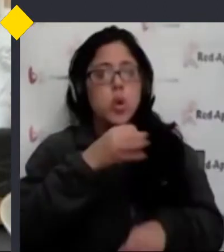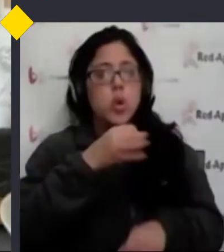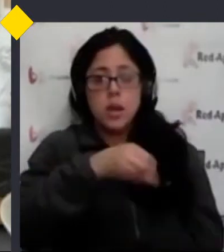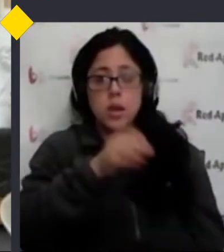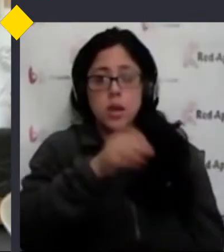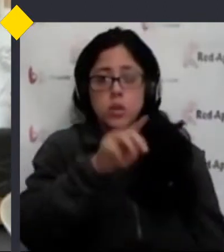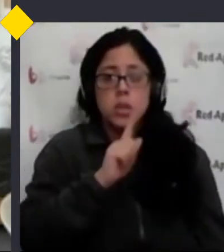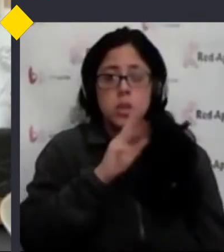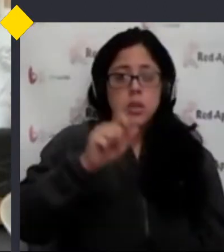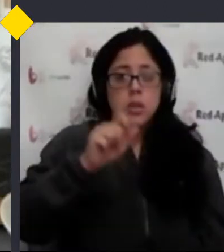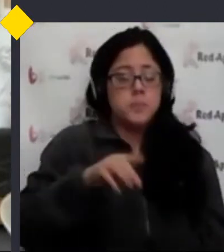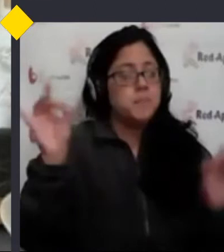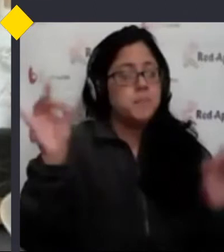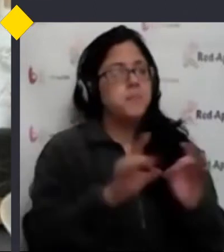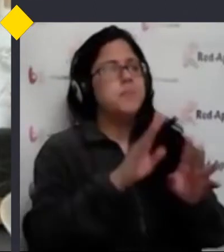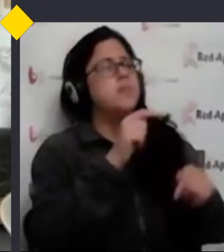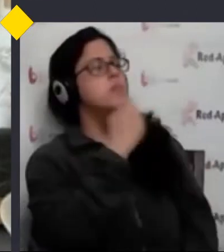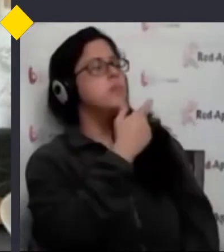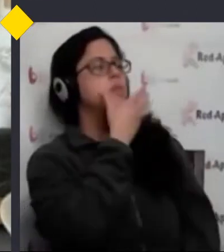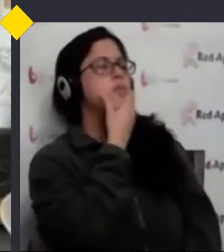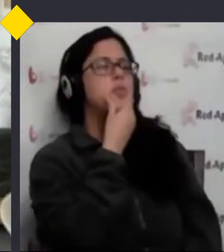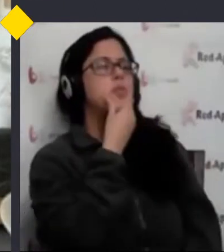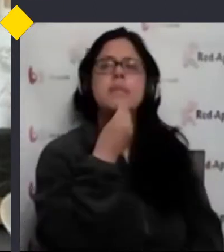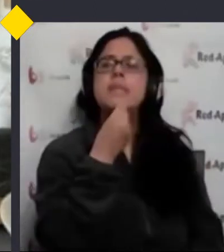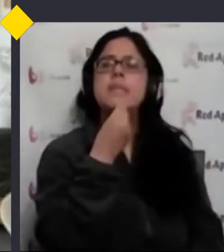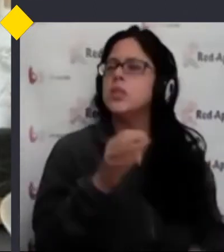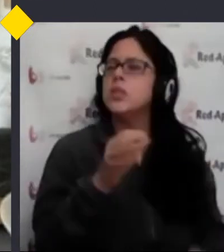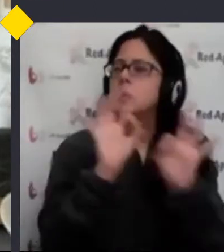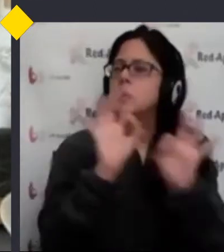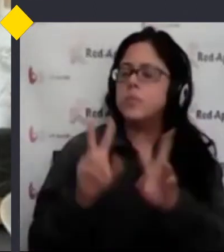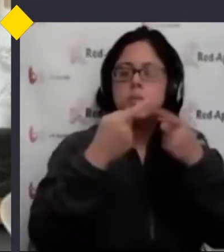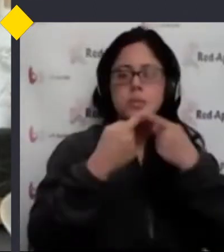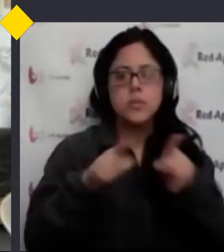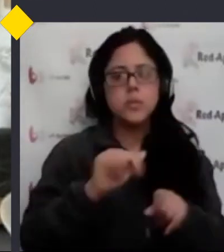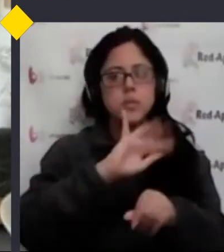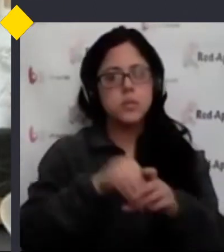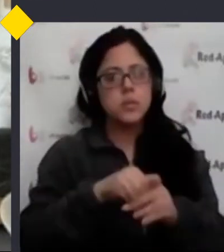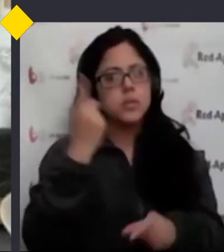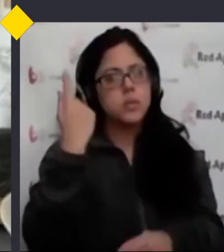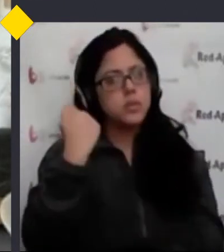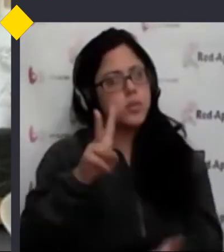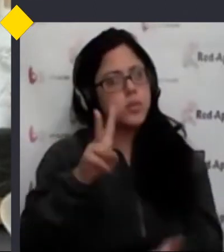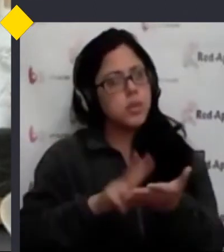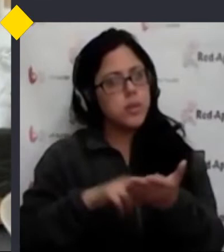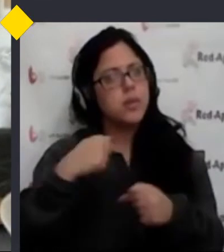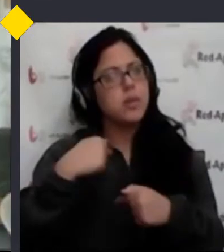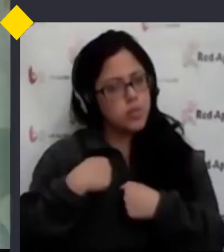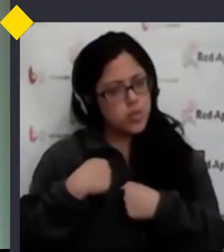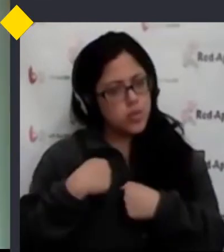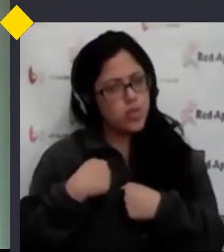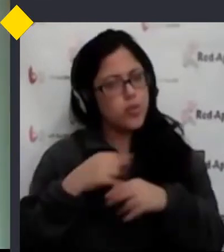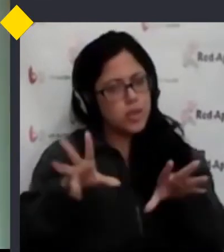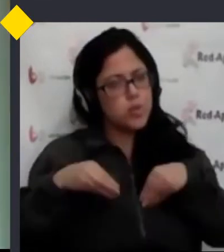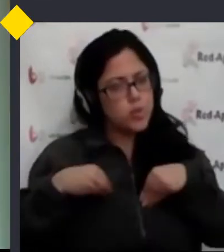lema que suena muy bonito, políticamente correcto hoy en día, diversidad e inclusión, pero estoy dispuesto a los costos, pero desde la otra perspectiva es